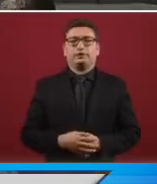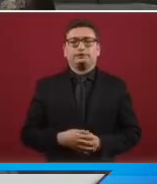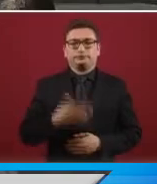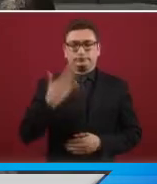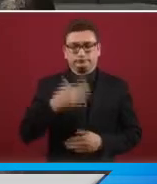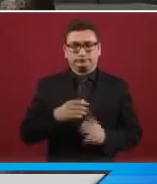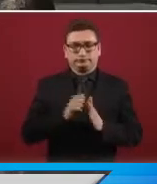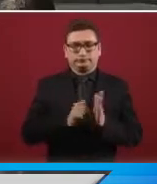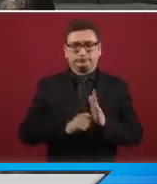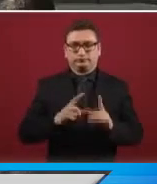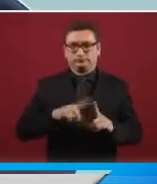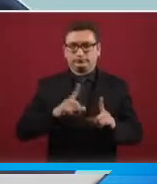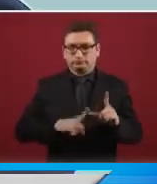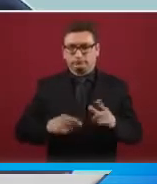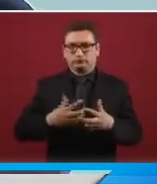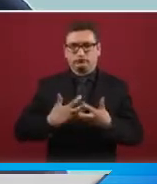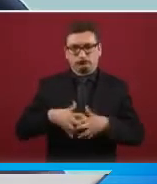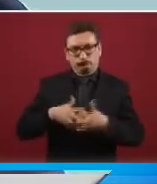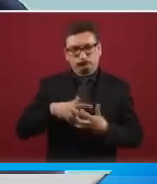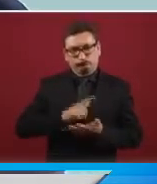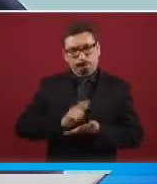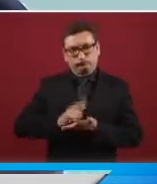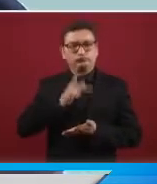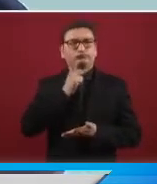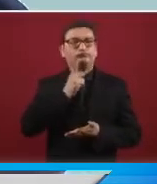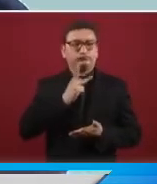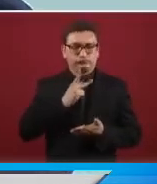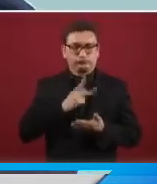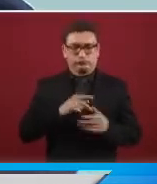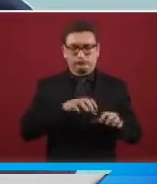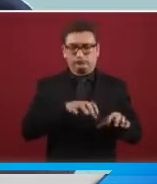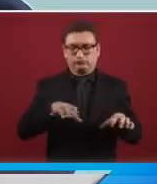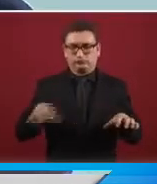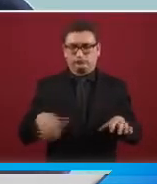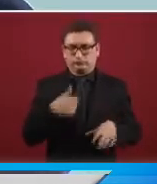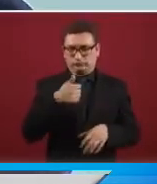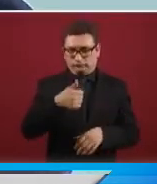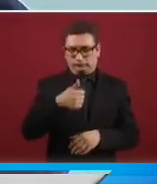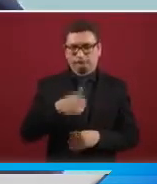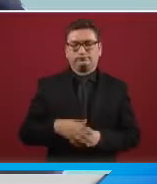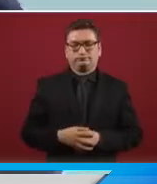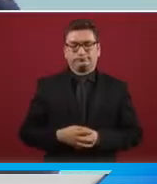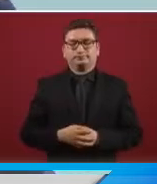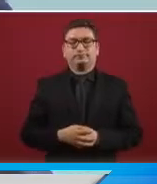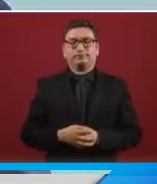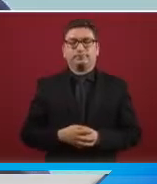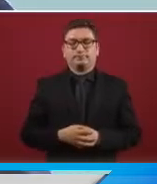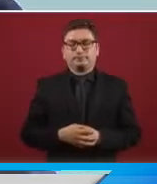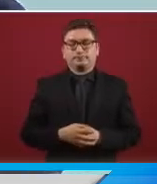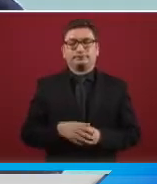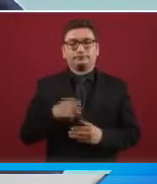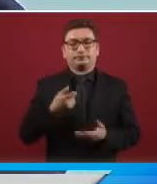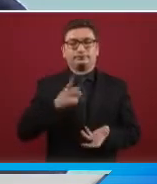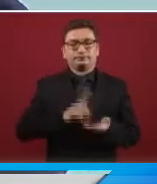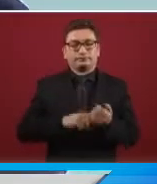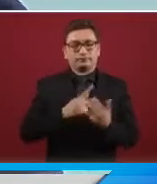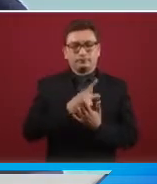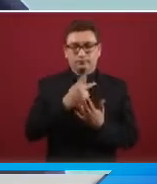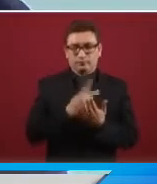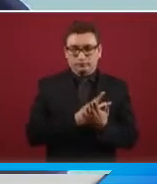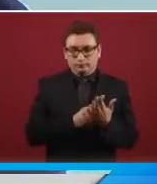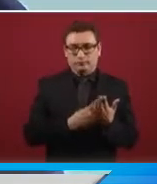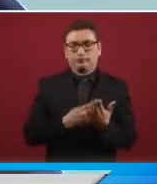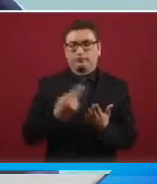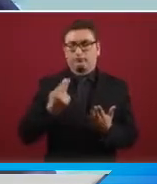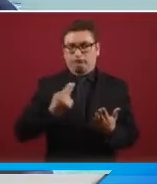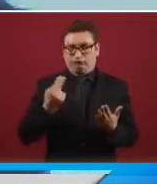Directora de la Secretaría de Energía. Rocío Nale García informa acerca del plan de mantenimiento y rehabilitación de las 6 refinerías de Pemex con